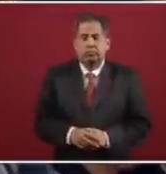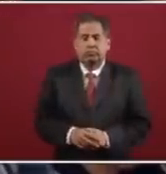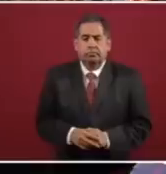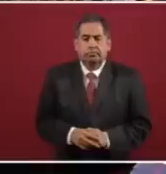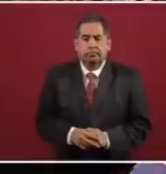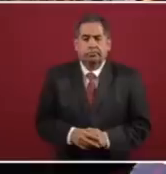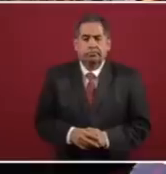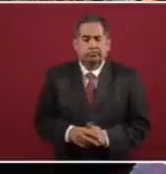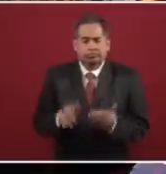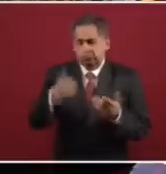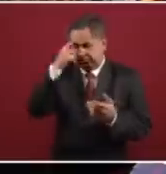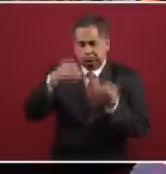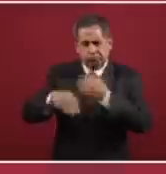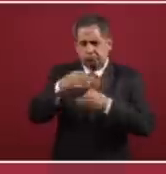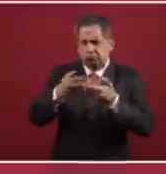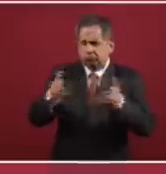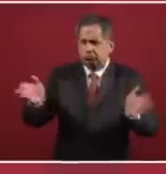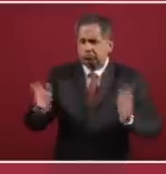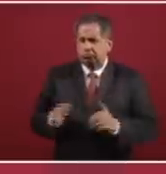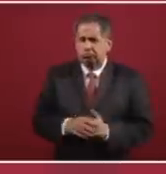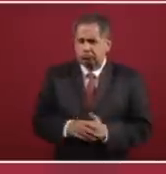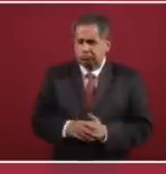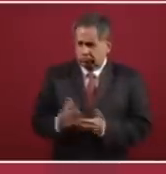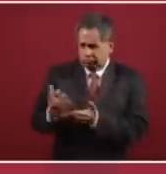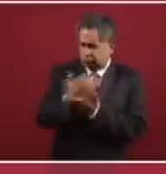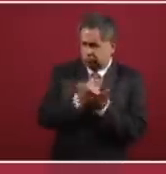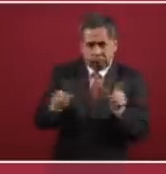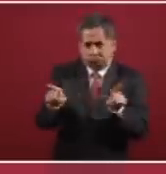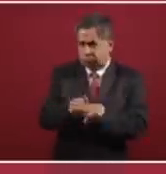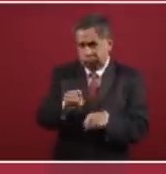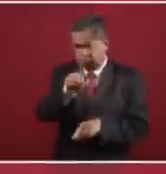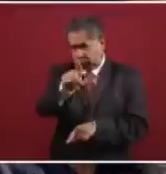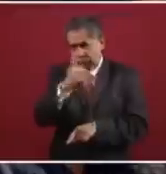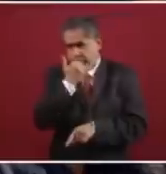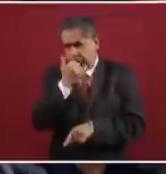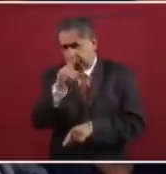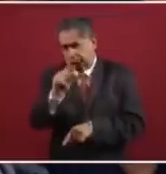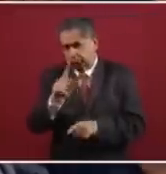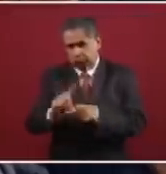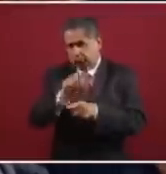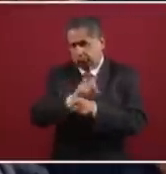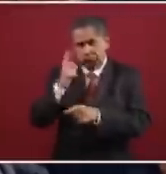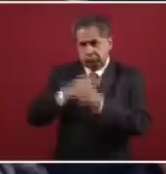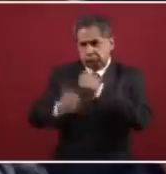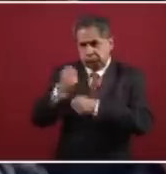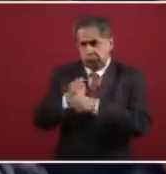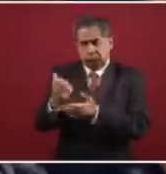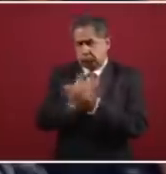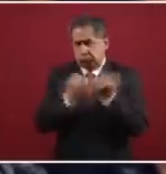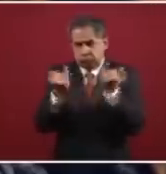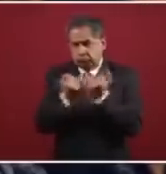En general. Y siguen ganando igual ellos, siguen ganando igual desde hace varios años. No,